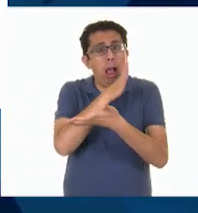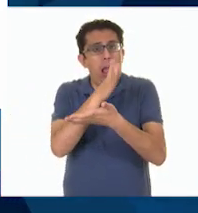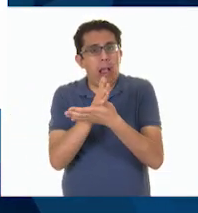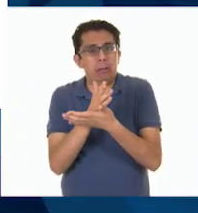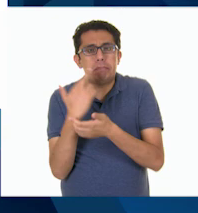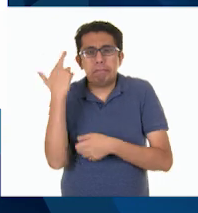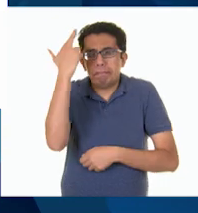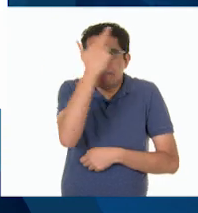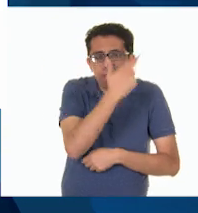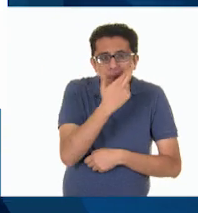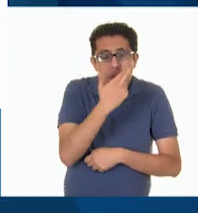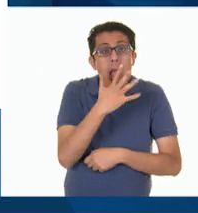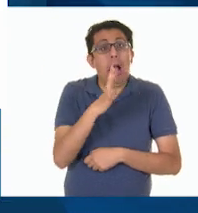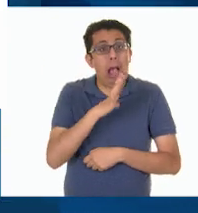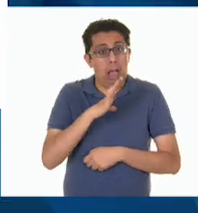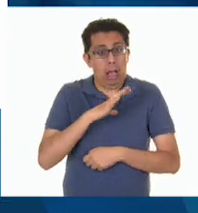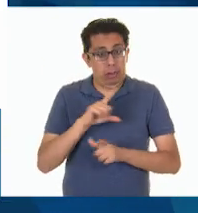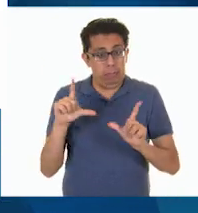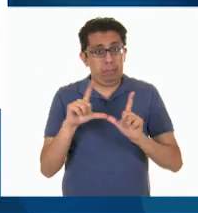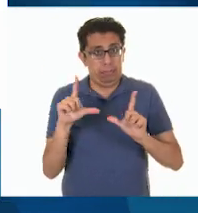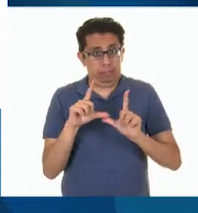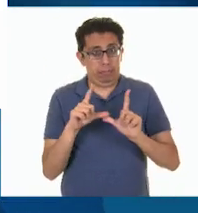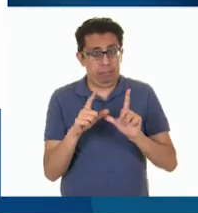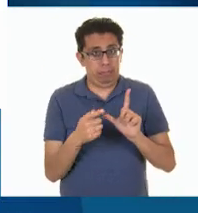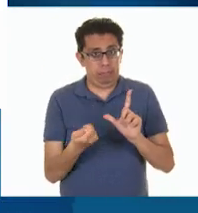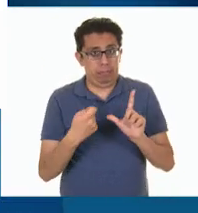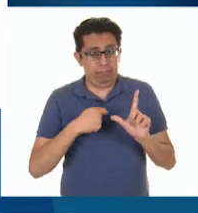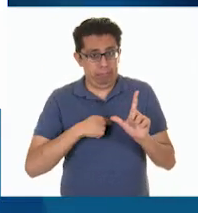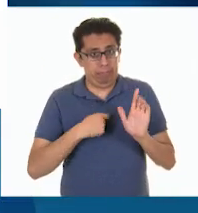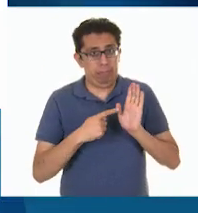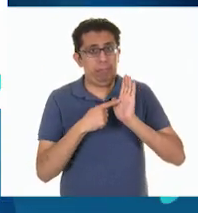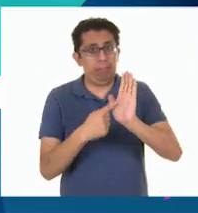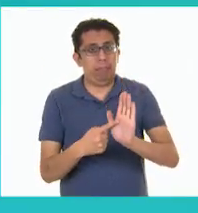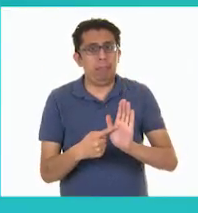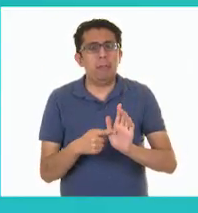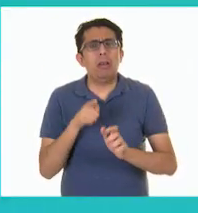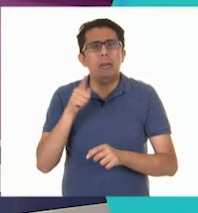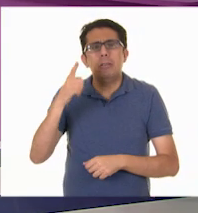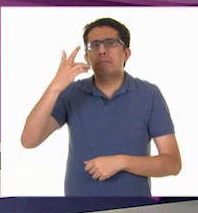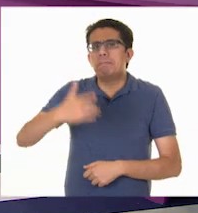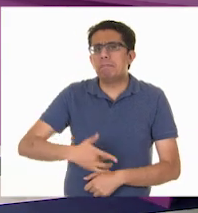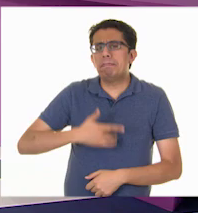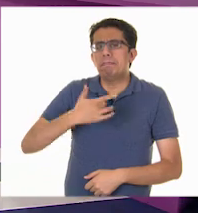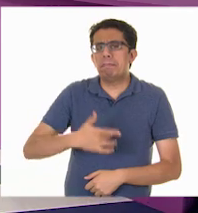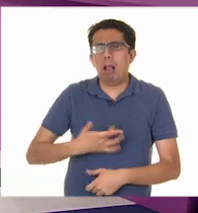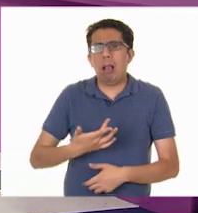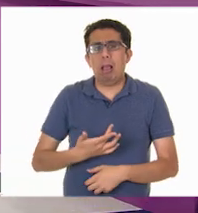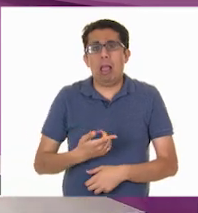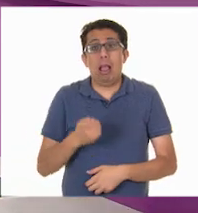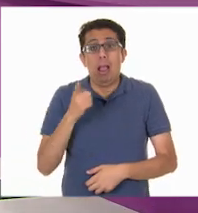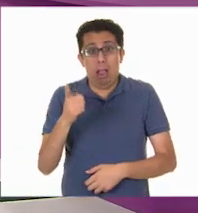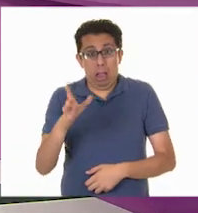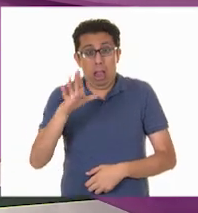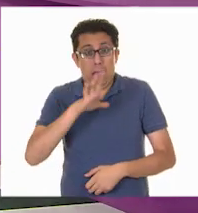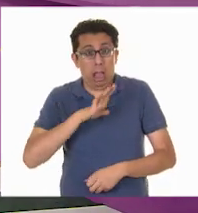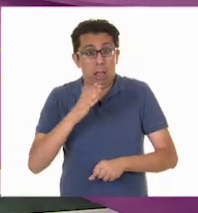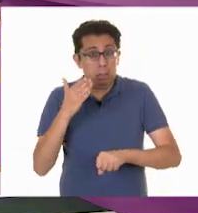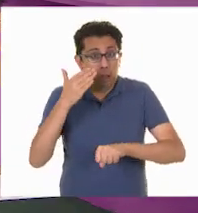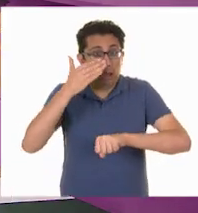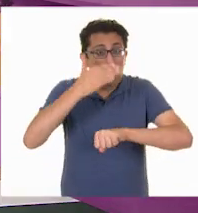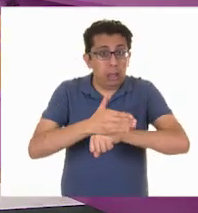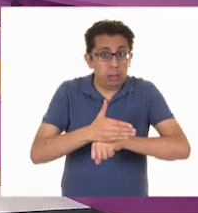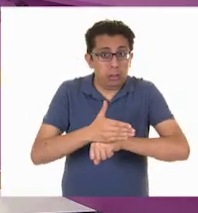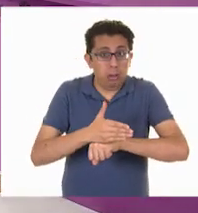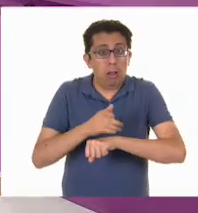debidamente identificado o identificada. ¿Qué opinas, Juan Carlos? ¿Crees que se aplicó la sanción a la